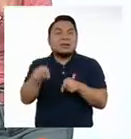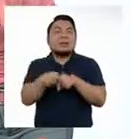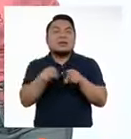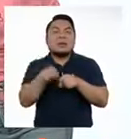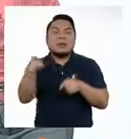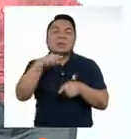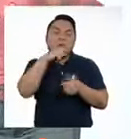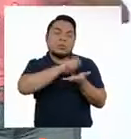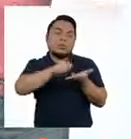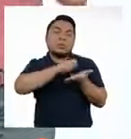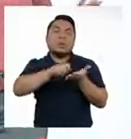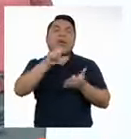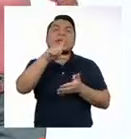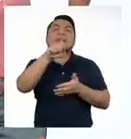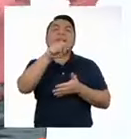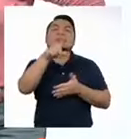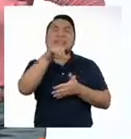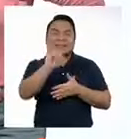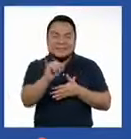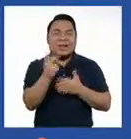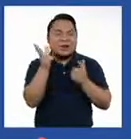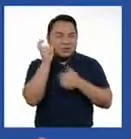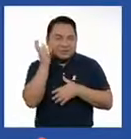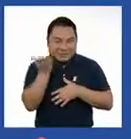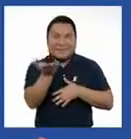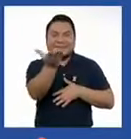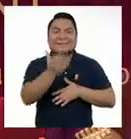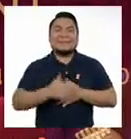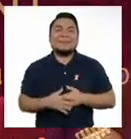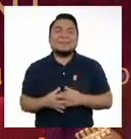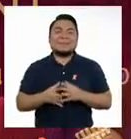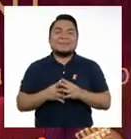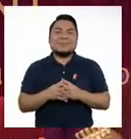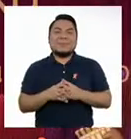por Leslie Umezaki. ¡Ay! ¡Vamos a escucharla!